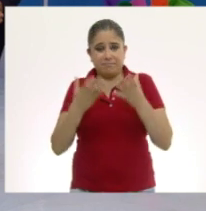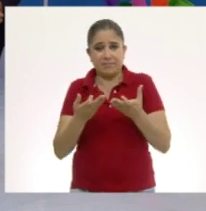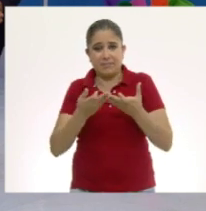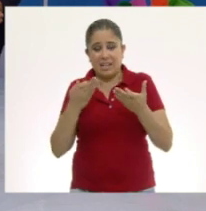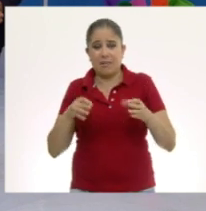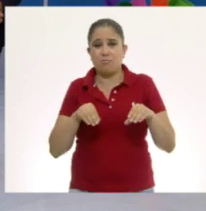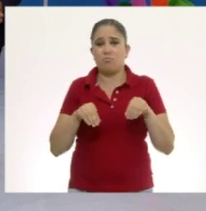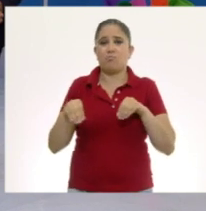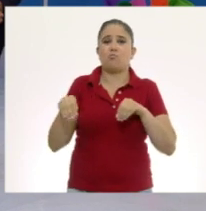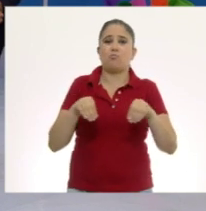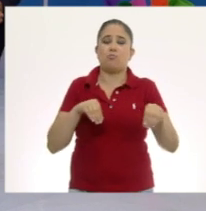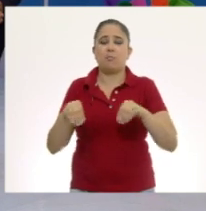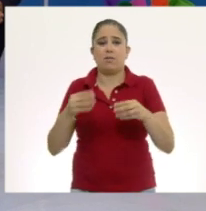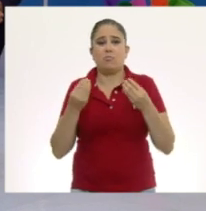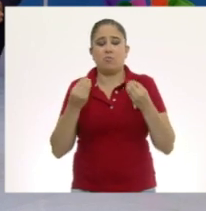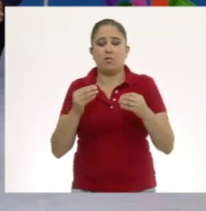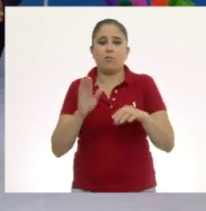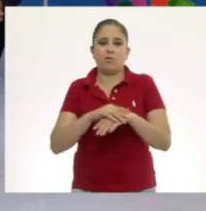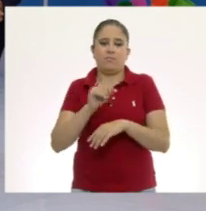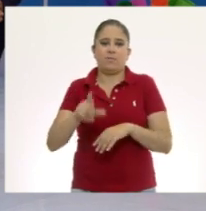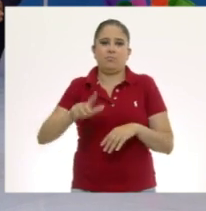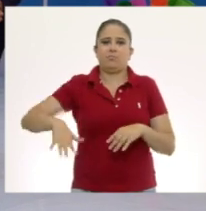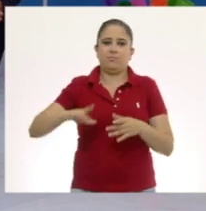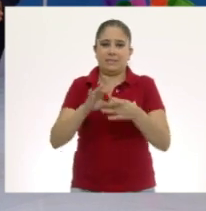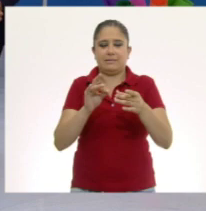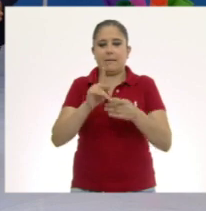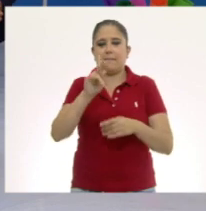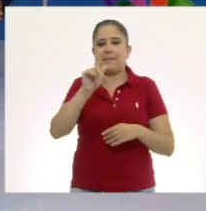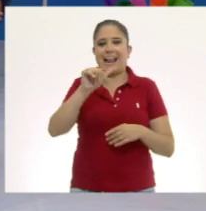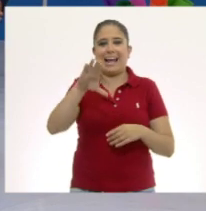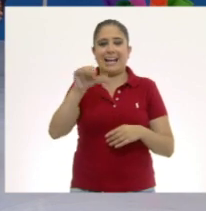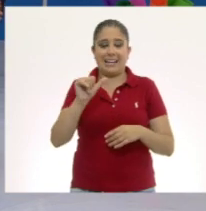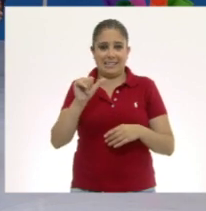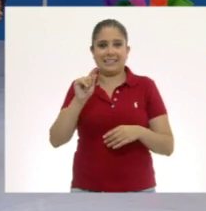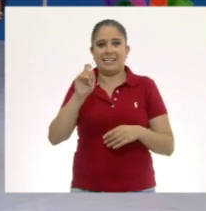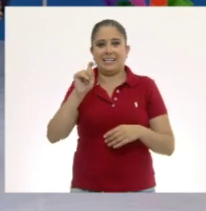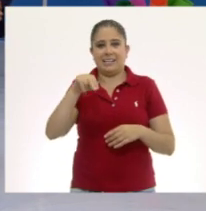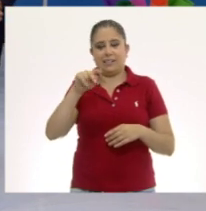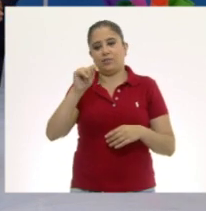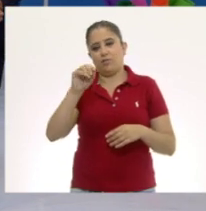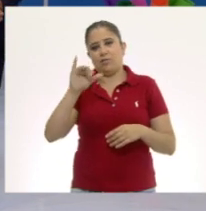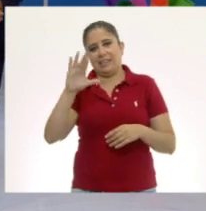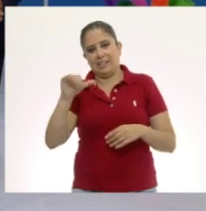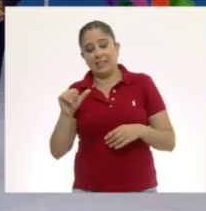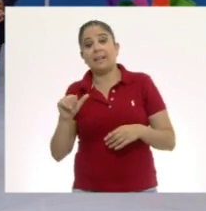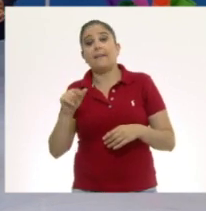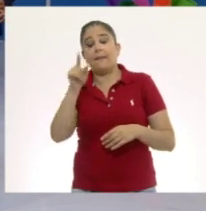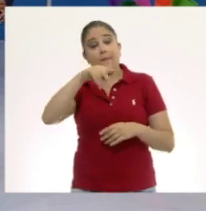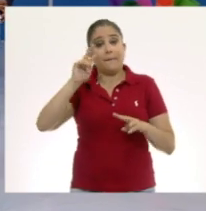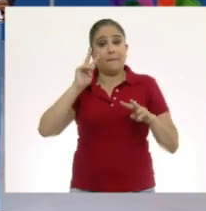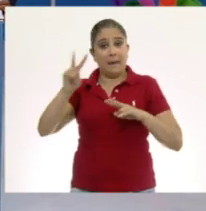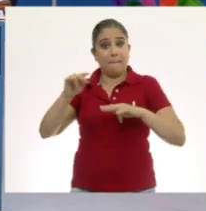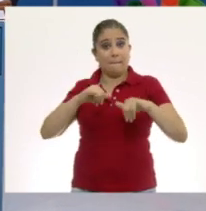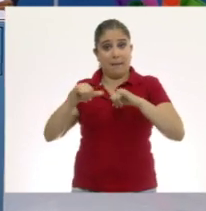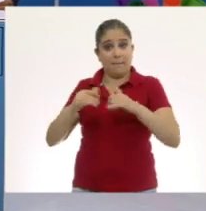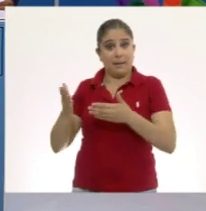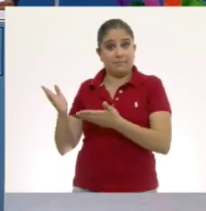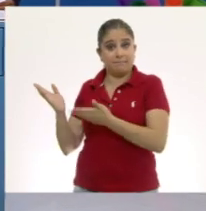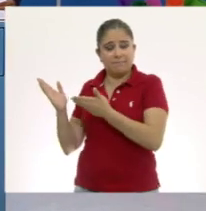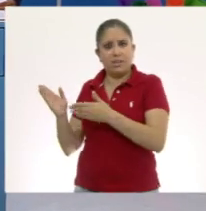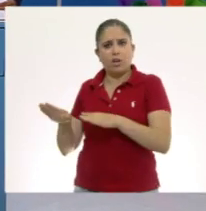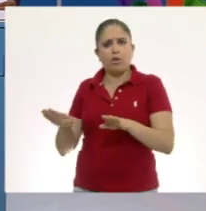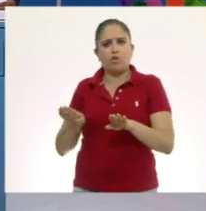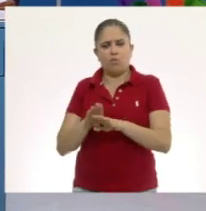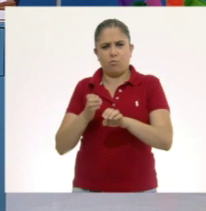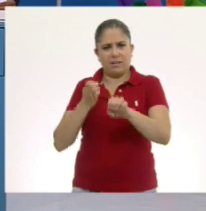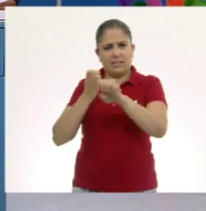por estas placas tectónicas de las que te estoy mencionando. Entonces, bueno, ahí podemos ver en el mapa cómo esos